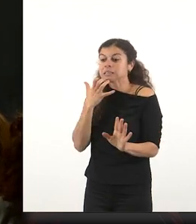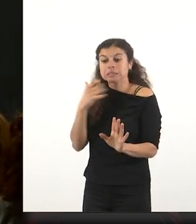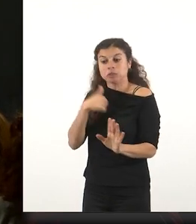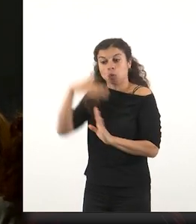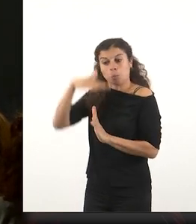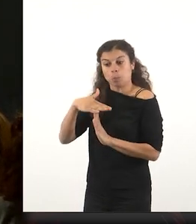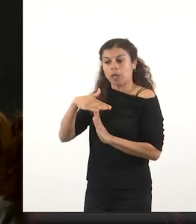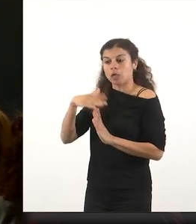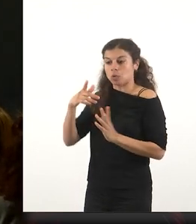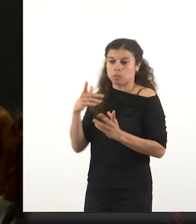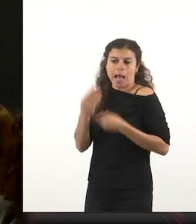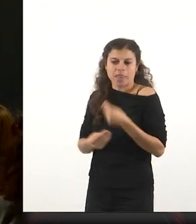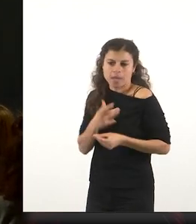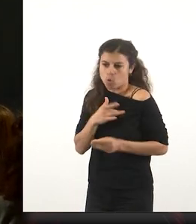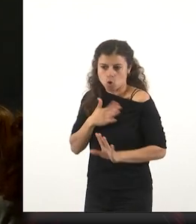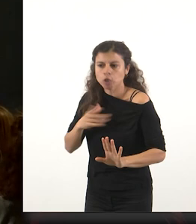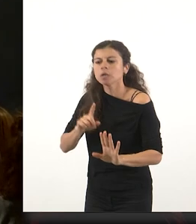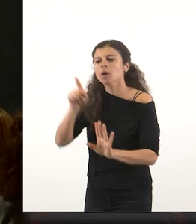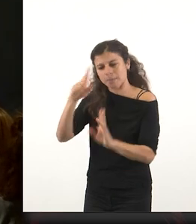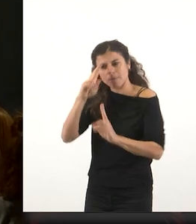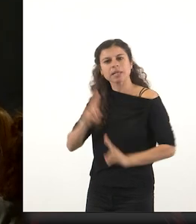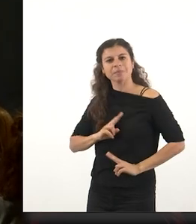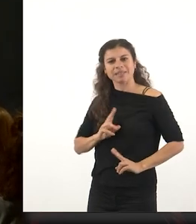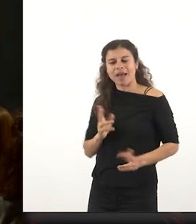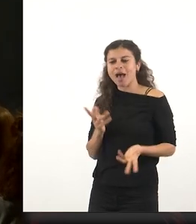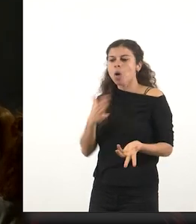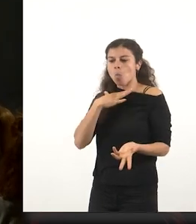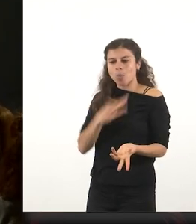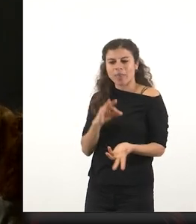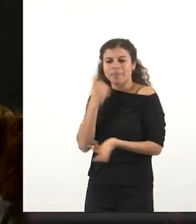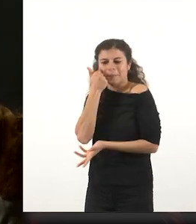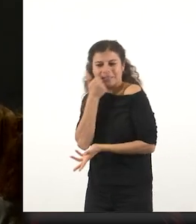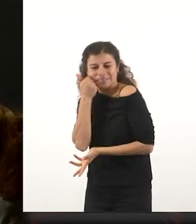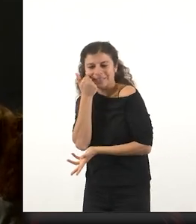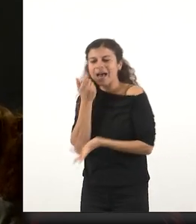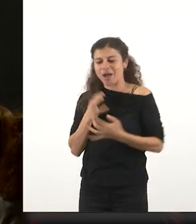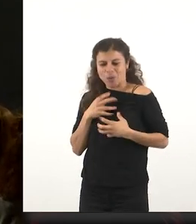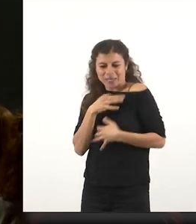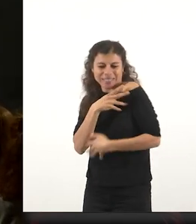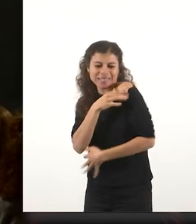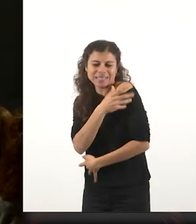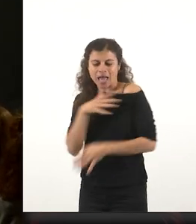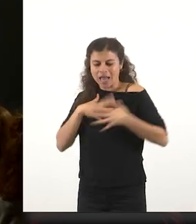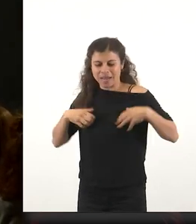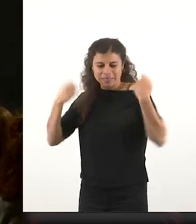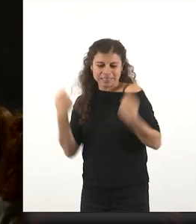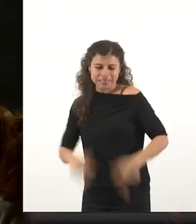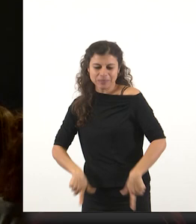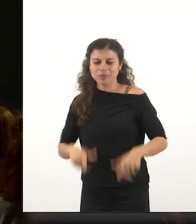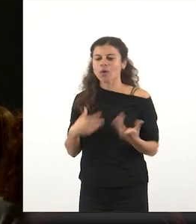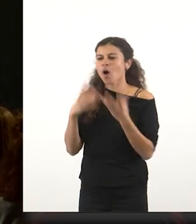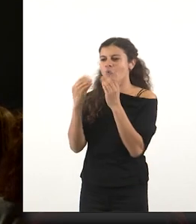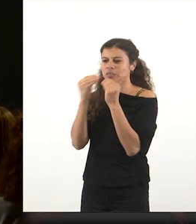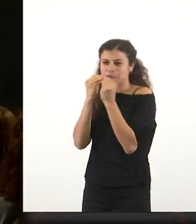en las películas, bailando Breakdance hasta el atardecer, los dos sin camiseta, haciéndonos cosquillas, comiéndonos los